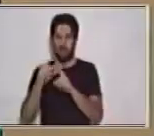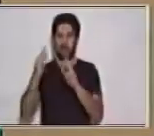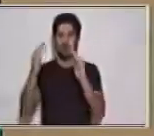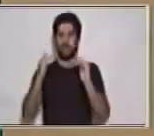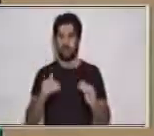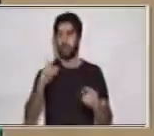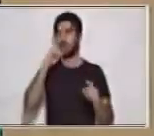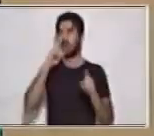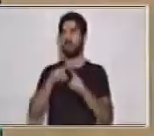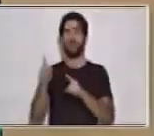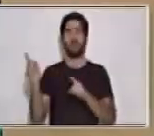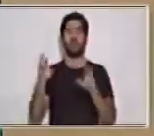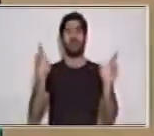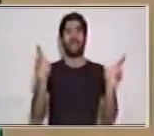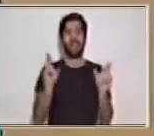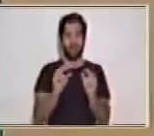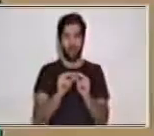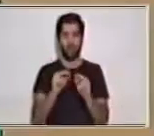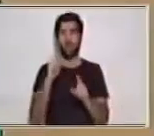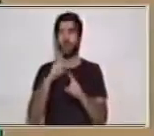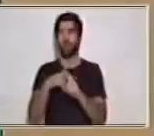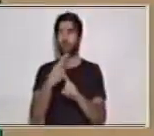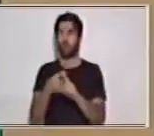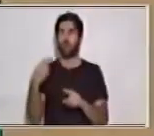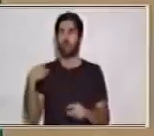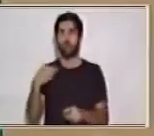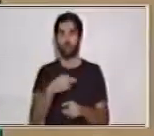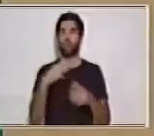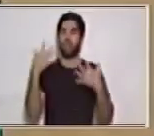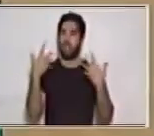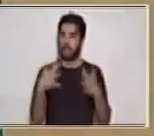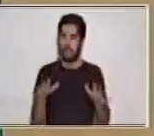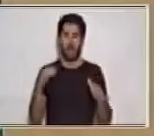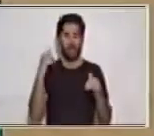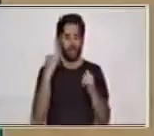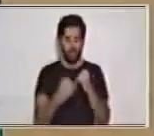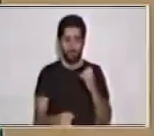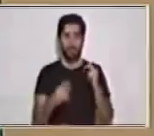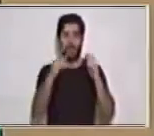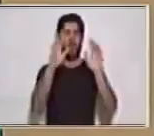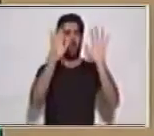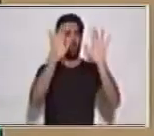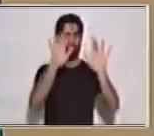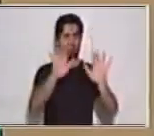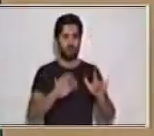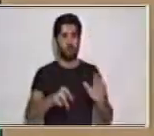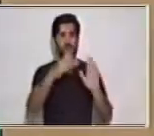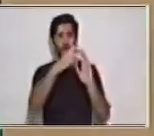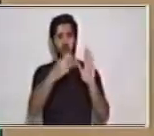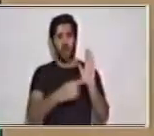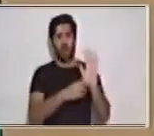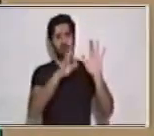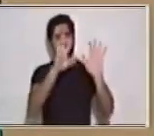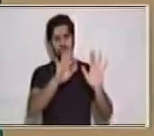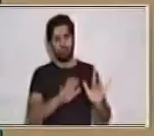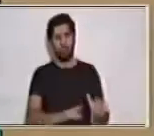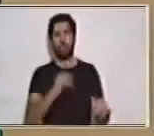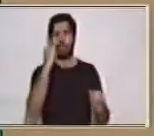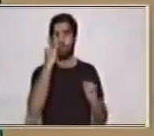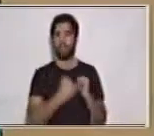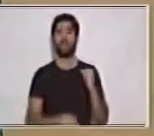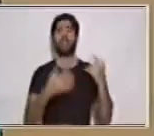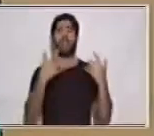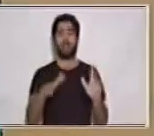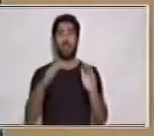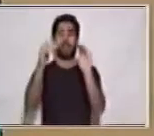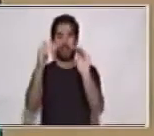de resumen. Esto es cuando ya hemos terminado de redactar un texto o un párrafo. Es lo último. Este